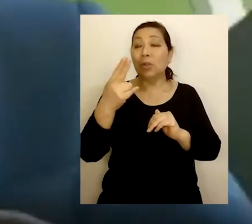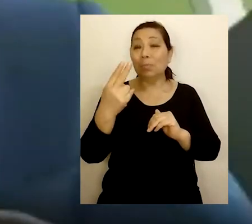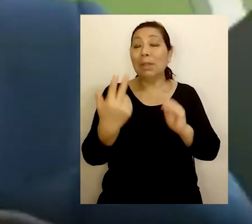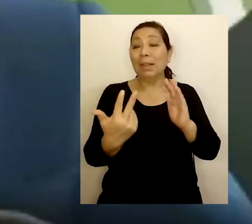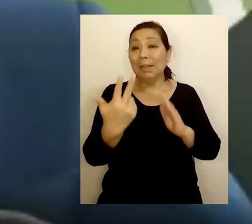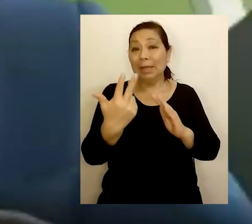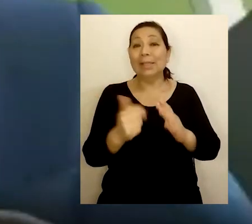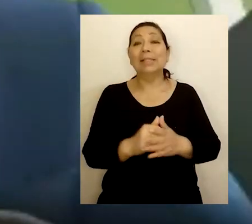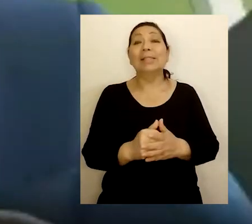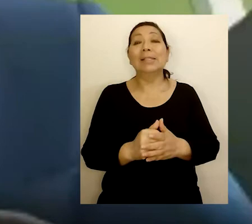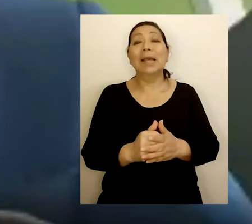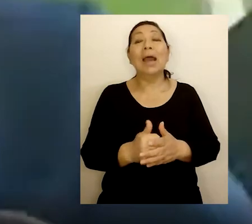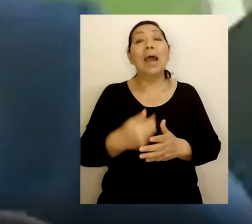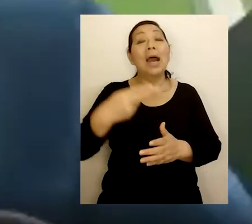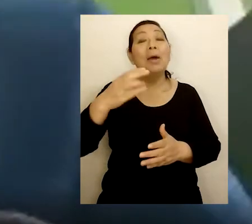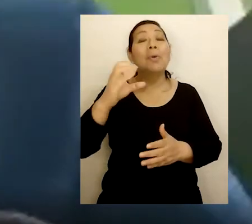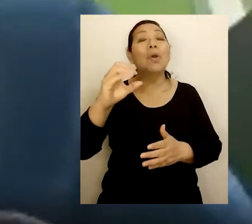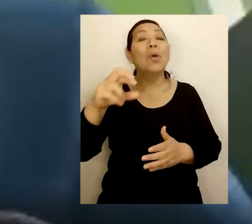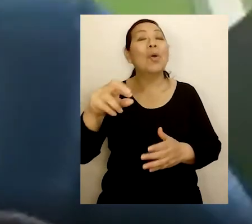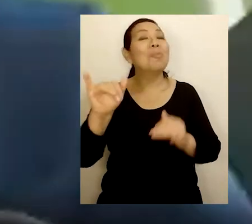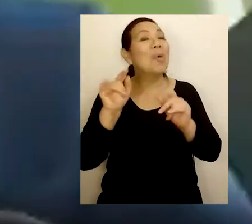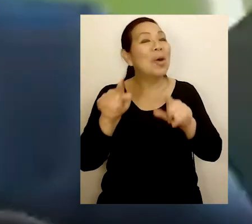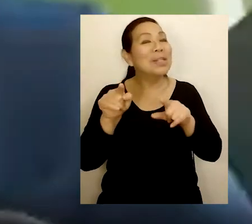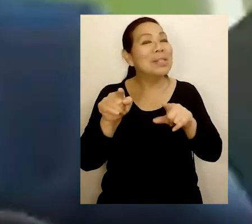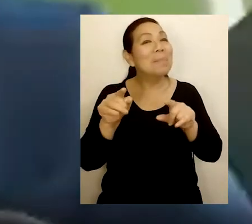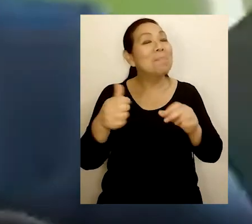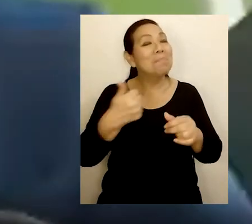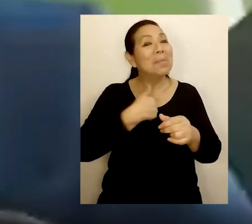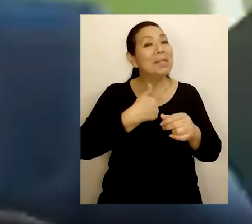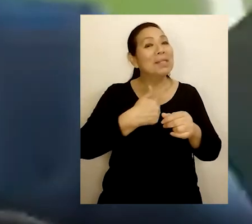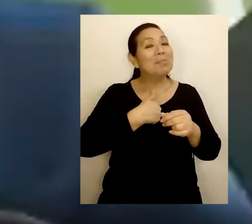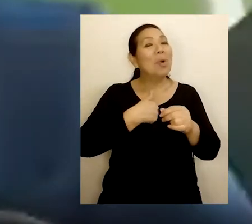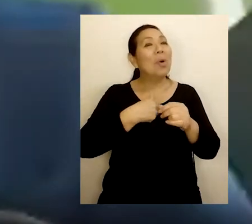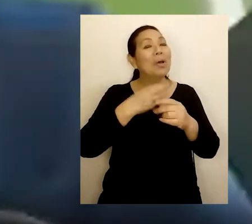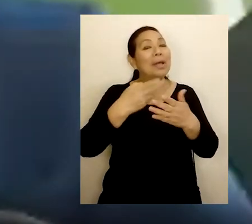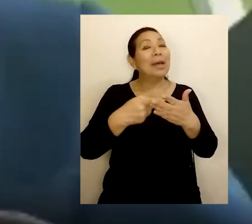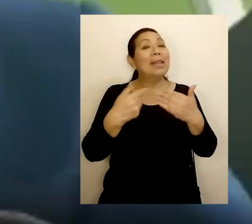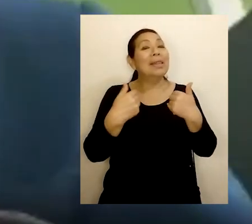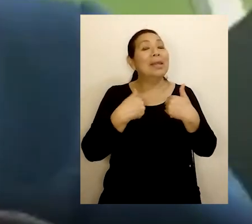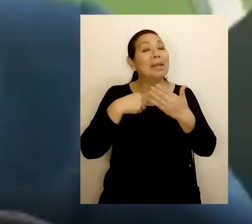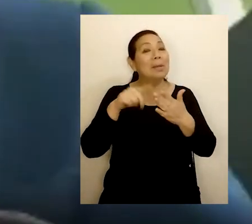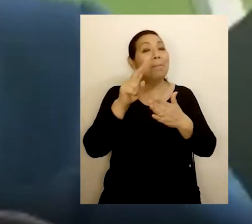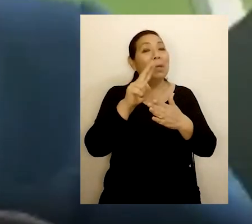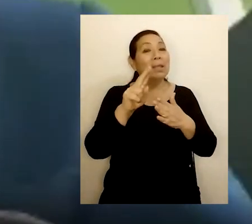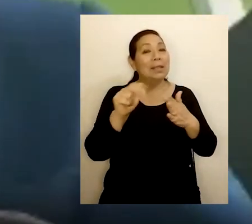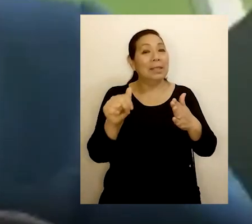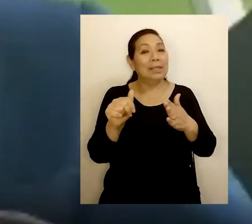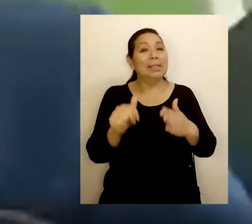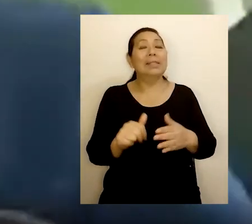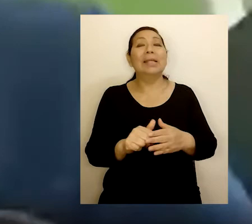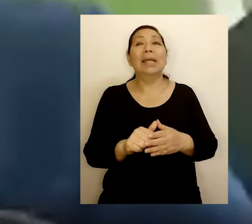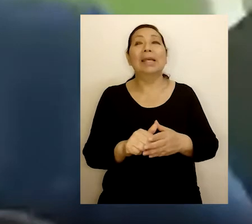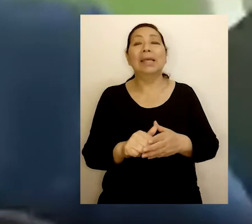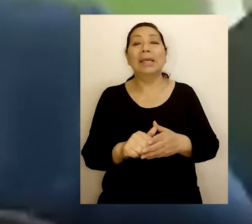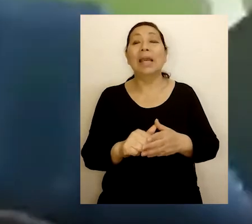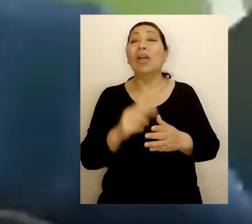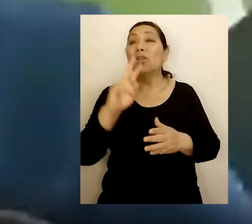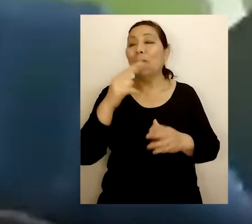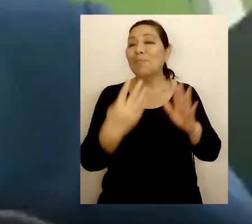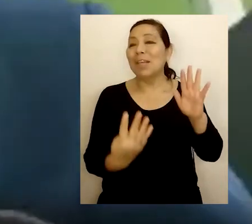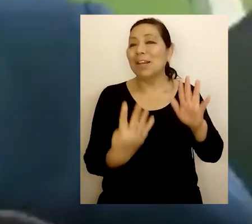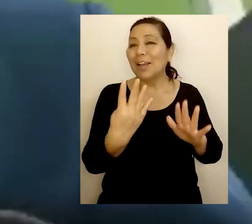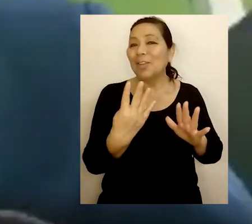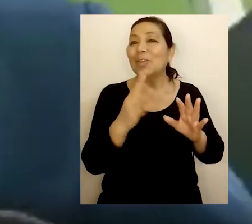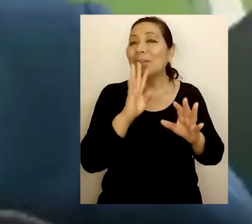45-2013 del proceso de habeas corpus, este mismo Tribunal Constitucional, que fue emitido el 26 de junio de 2014, se